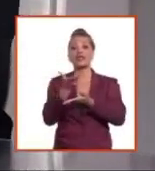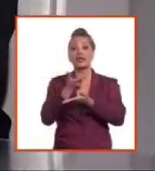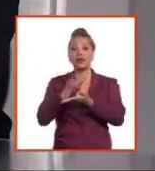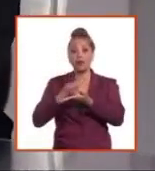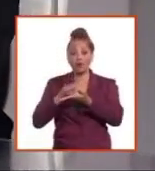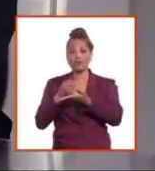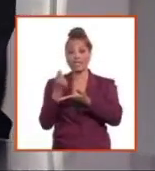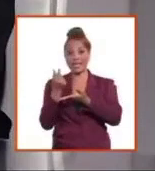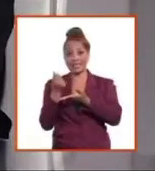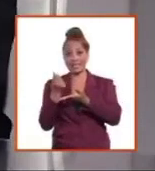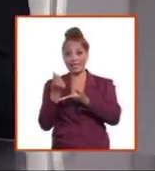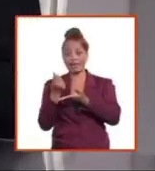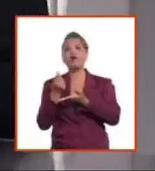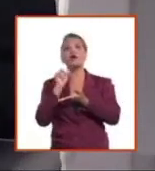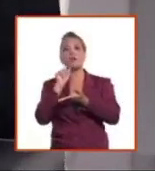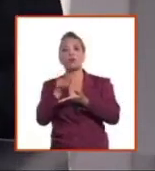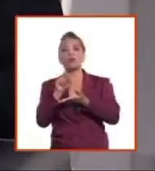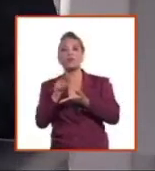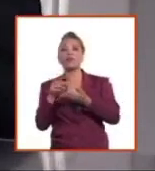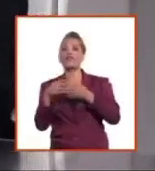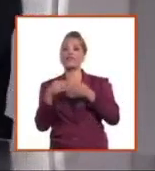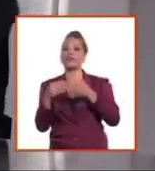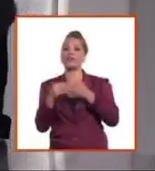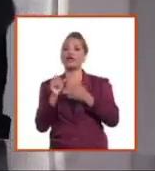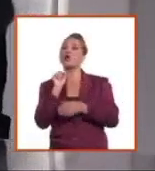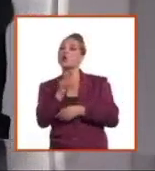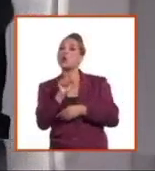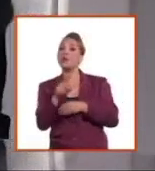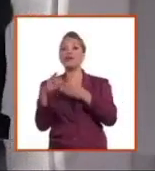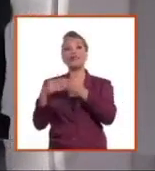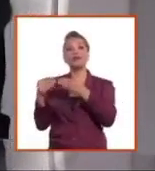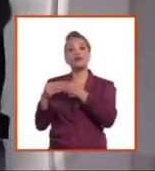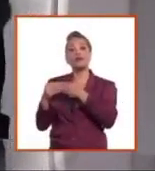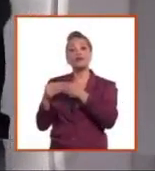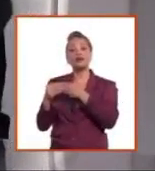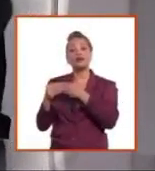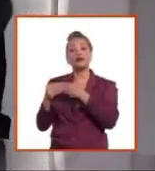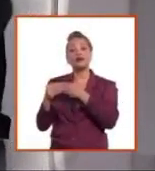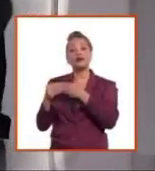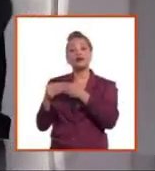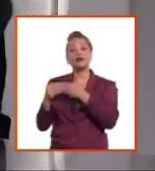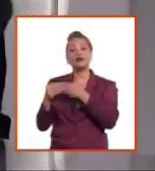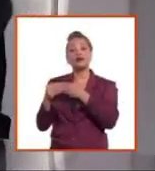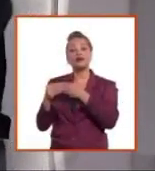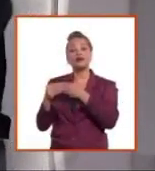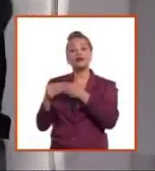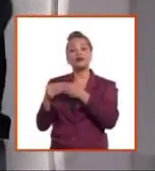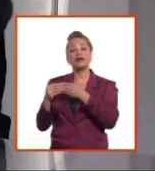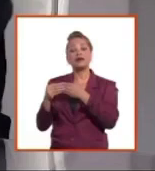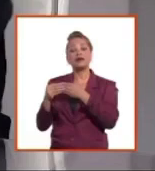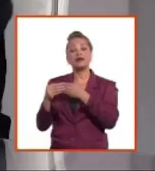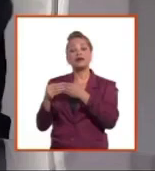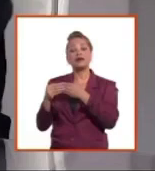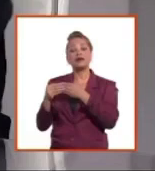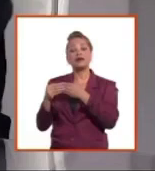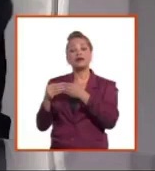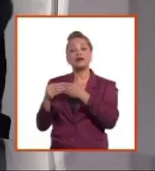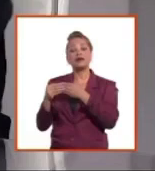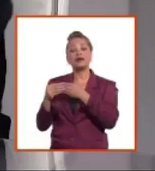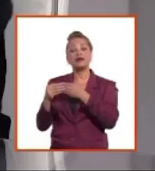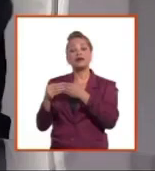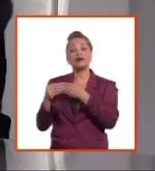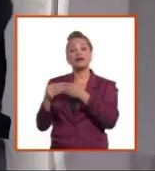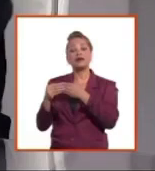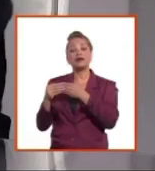circulación por haber comprado una divisa la compra la divisa y nietas pesos cubanos en circulación inyecta pesos cubanos en circulación